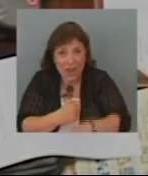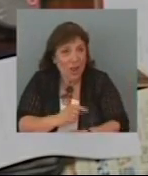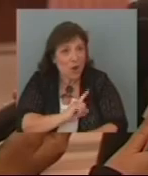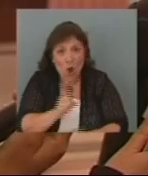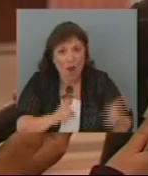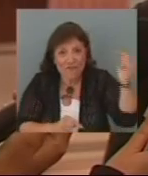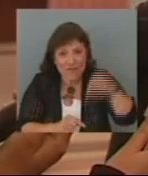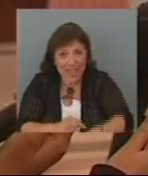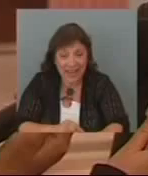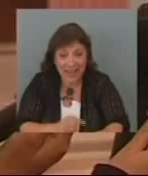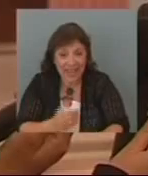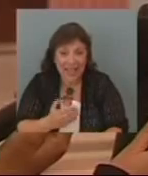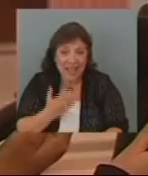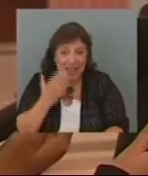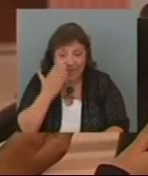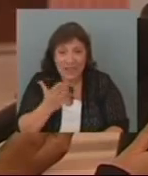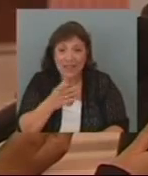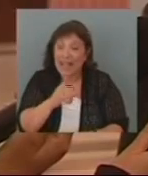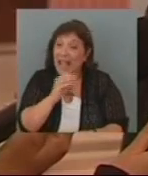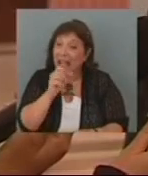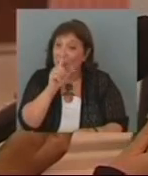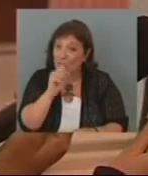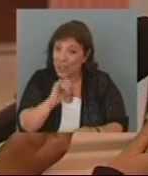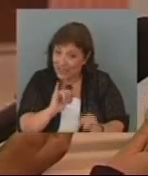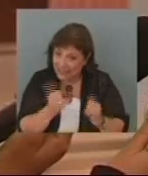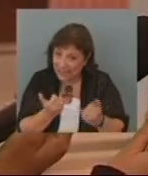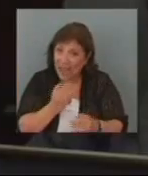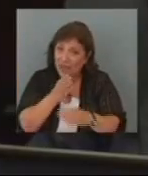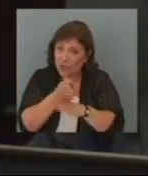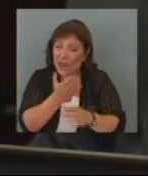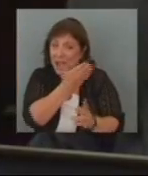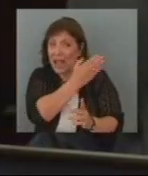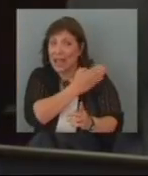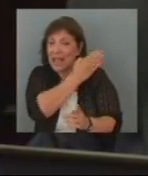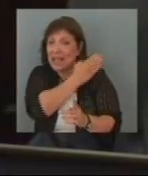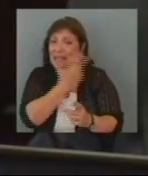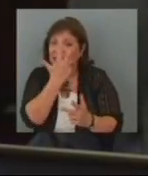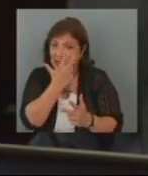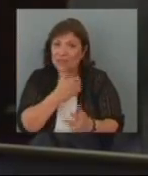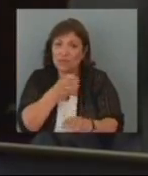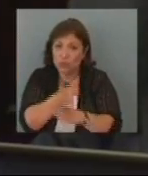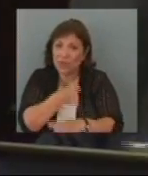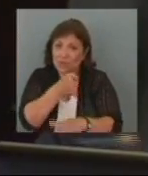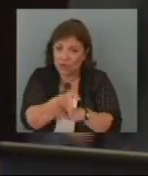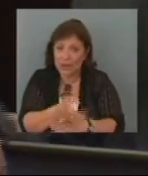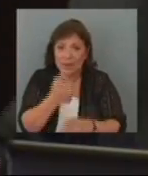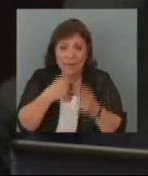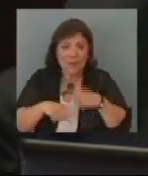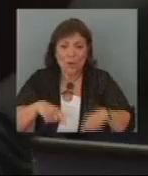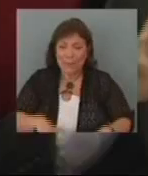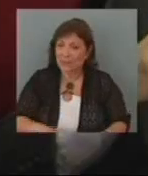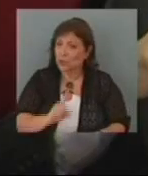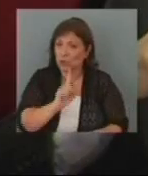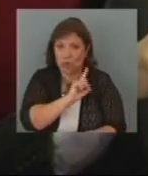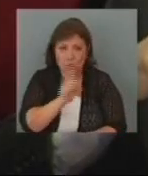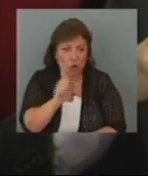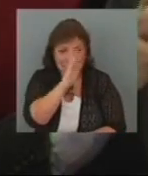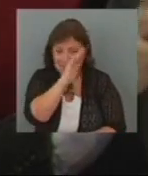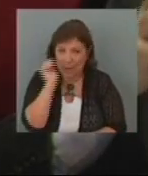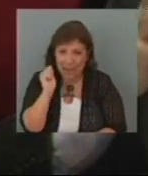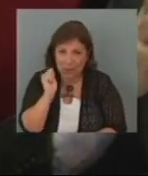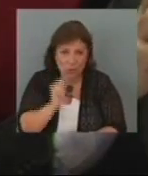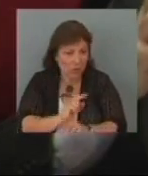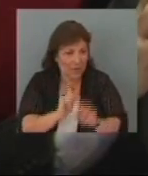hoy. Resulta que Fernando Calvella había participado de las otras 3 interpelaciones, pero en este caso los ministros no lo convocaron, aun